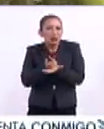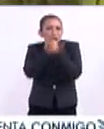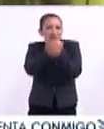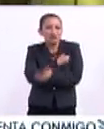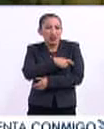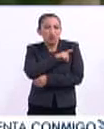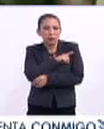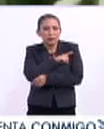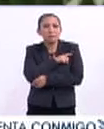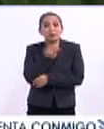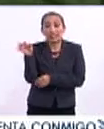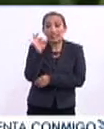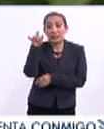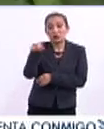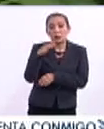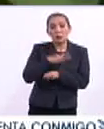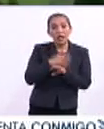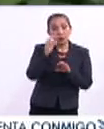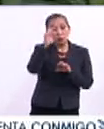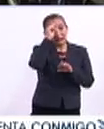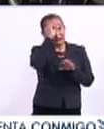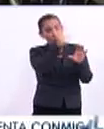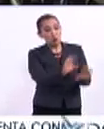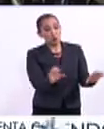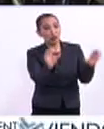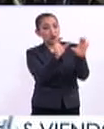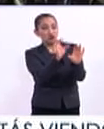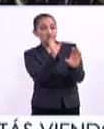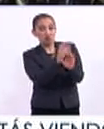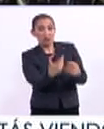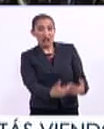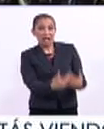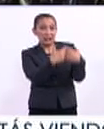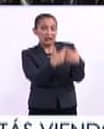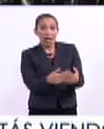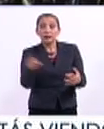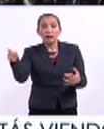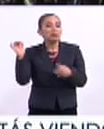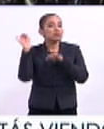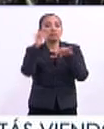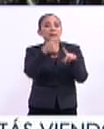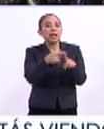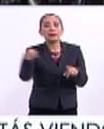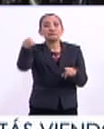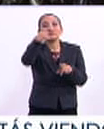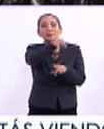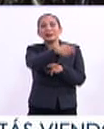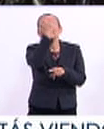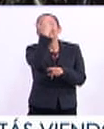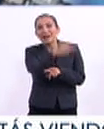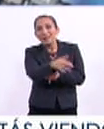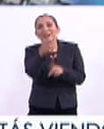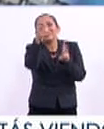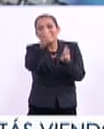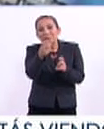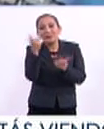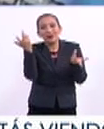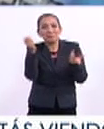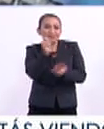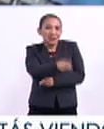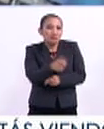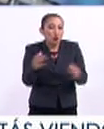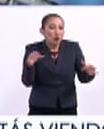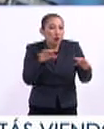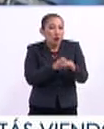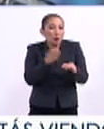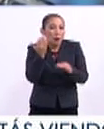sé. Si haces algo más como de inteligencia artificial, entonces el público tiene ciertas nociones, que es todo el mundo, y entonces tiende a